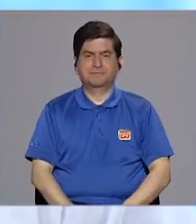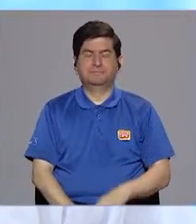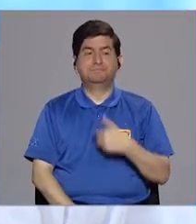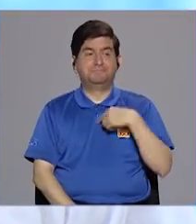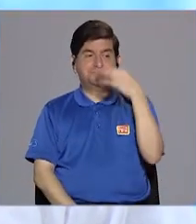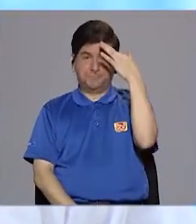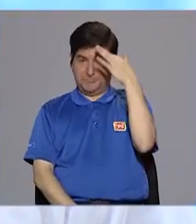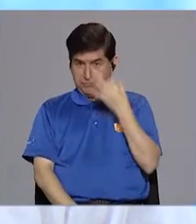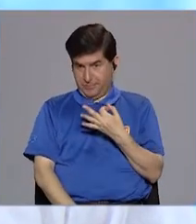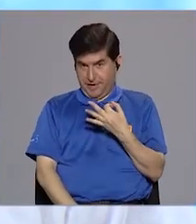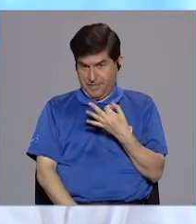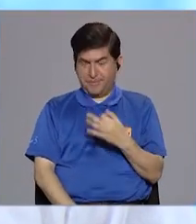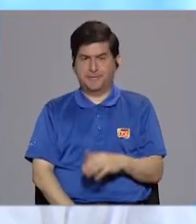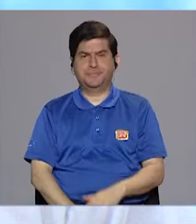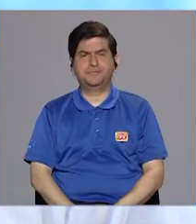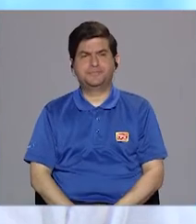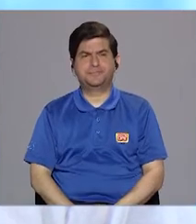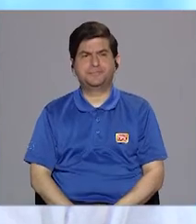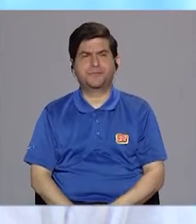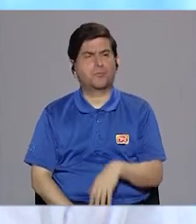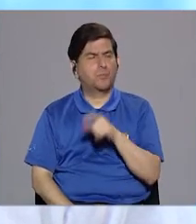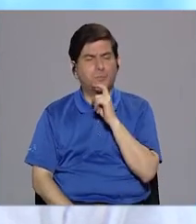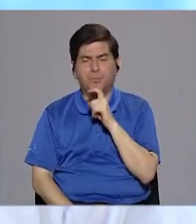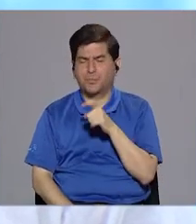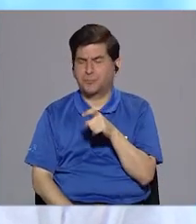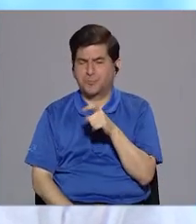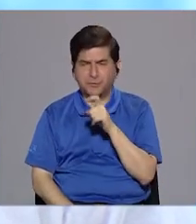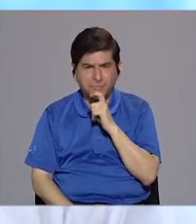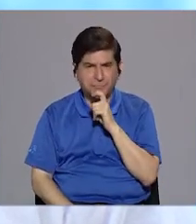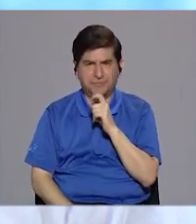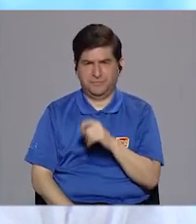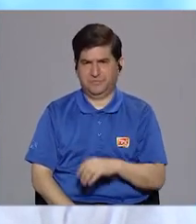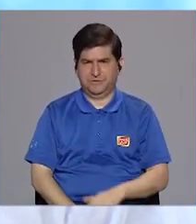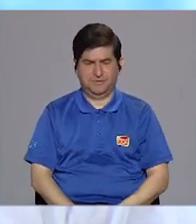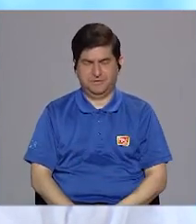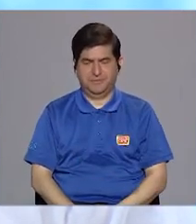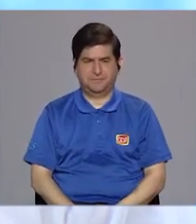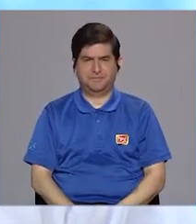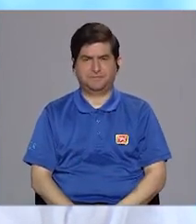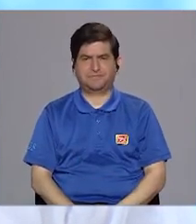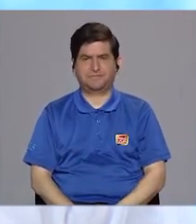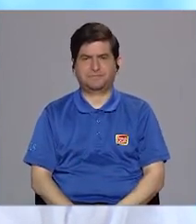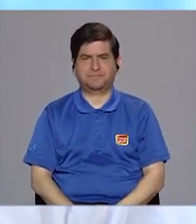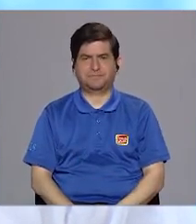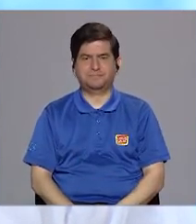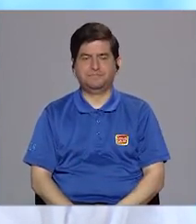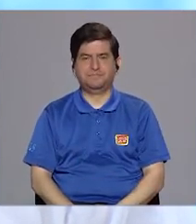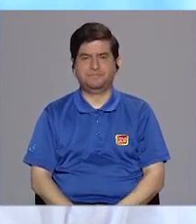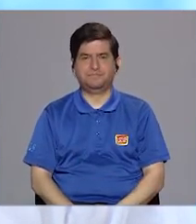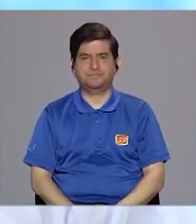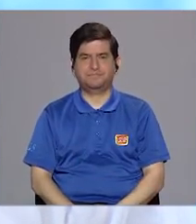A ver, yo creo que es difícil, es difícil.